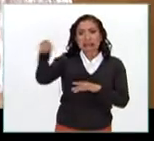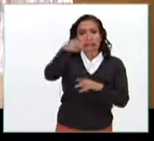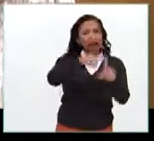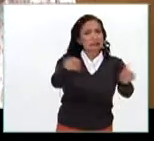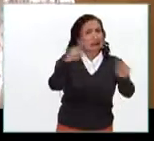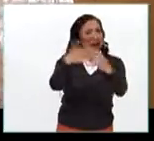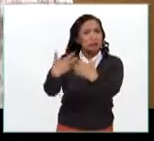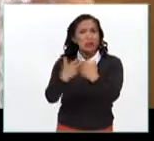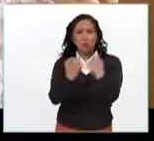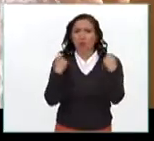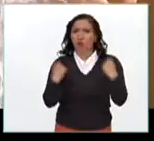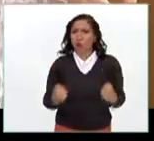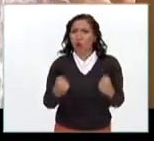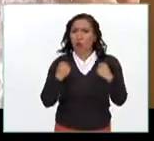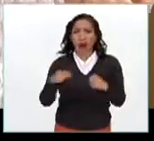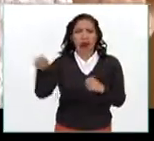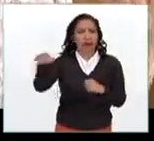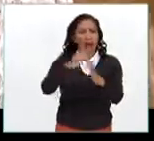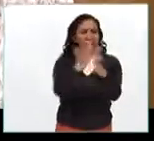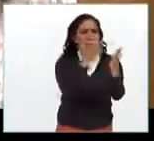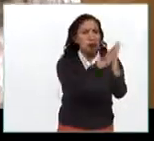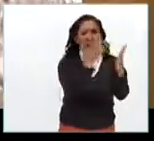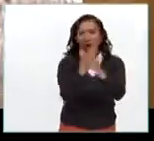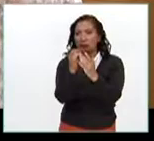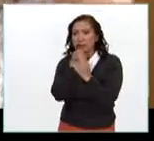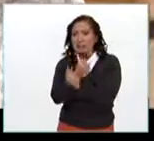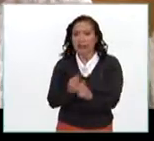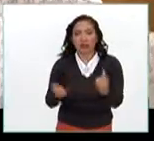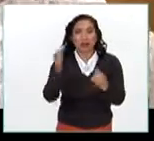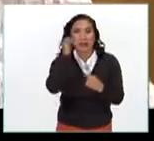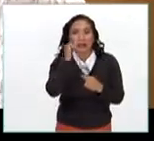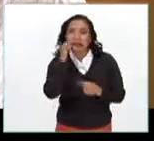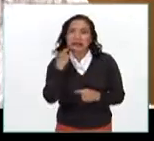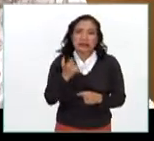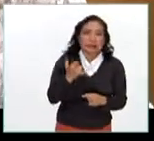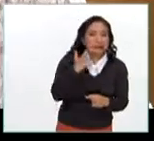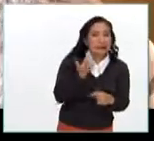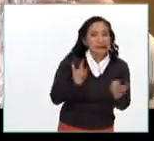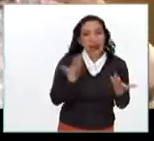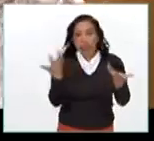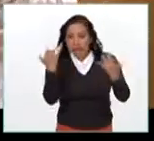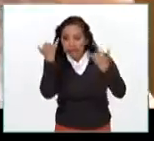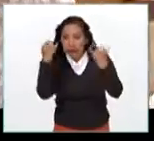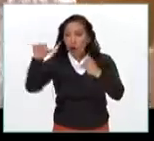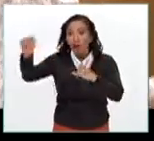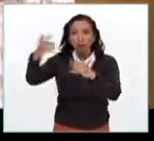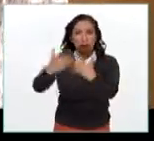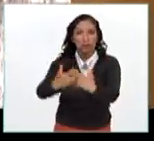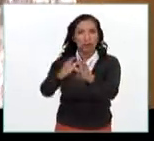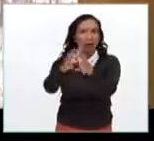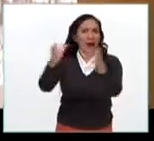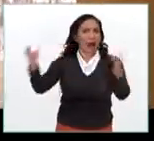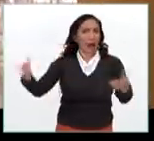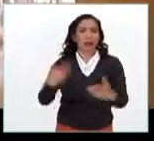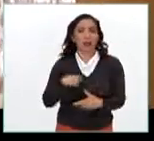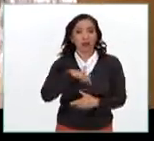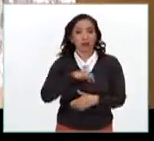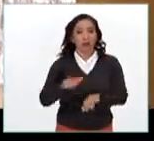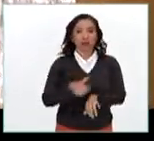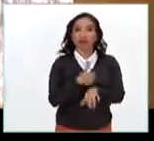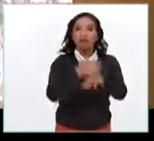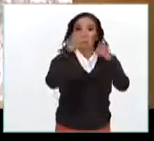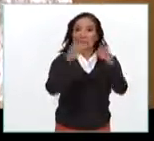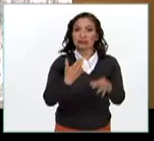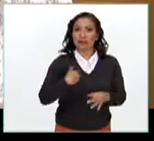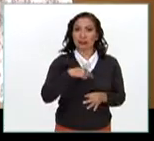competencia brutal y que tenemos siempre que luchar contra los grandes grupos, en fin, se